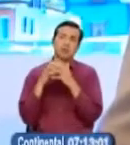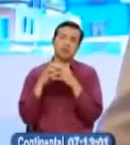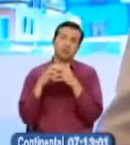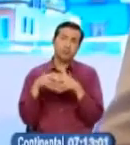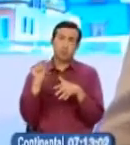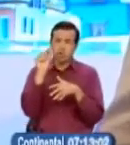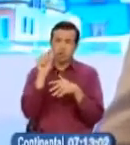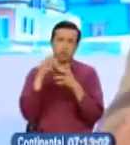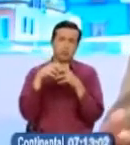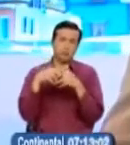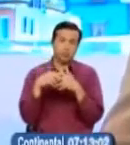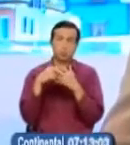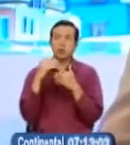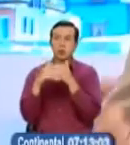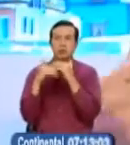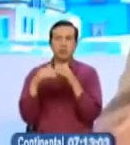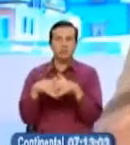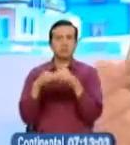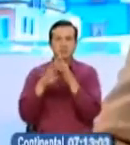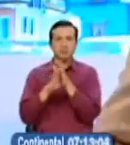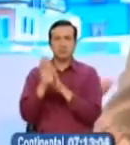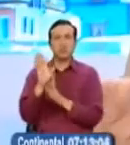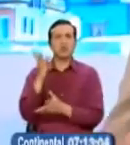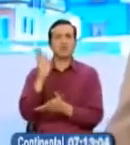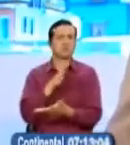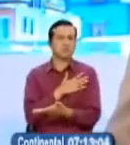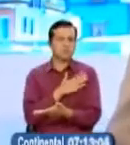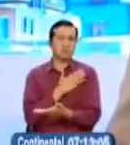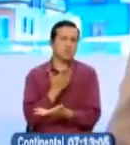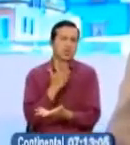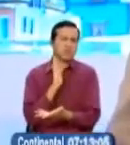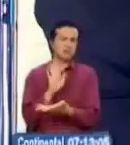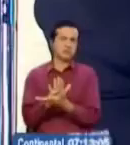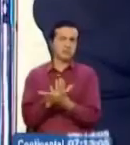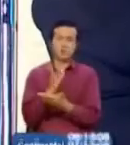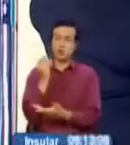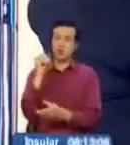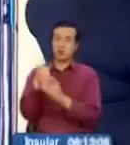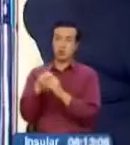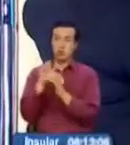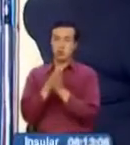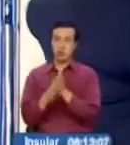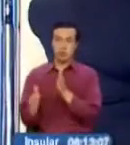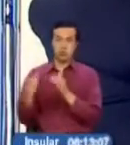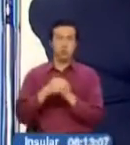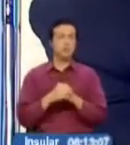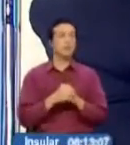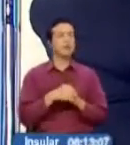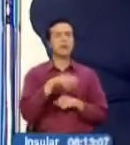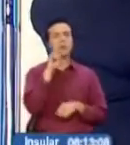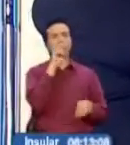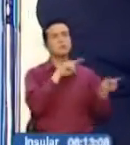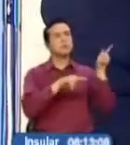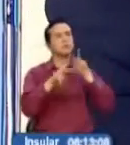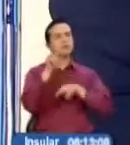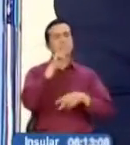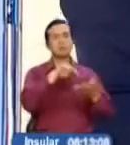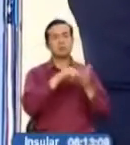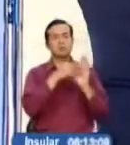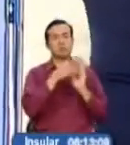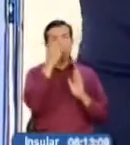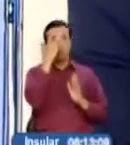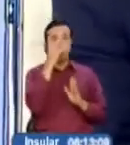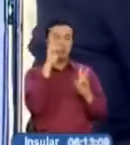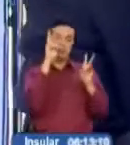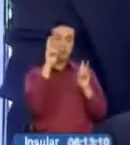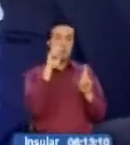pero sabes que vas a salir de esta y por eso depositas a largo plazo. Ahora, hay algo que se llama percepción en los mercados y esta percepción puede ser creada por